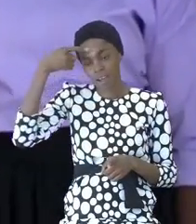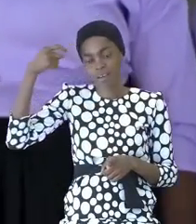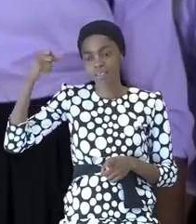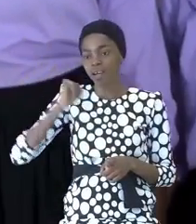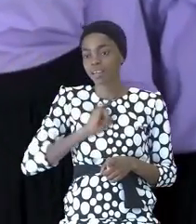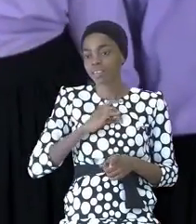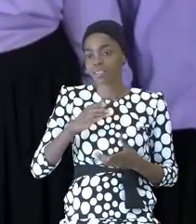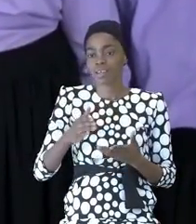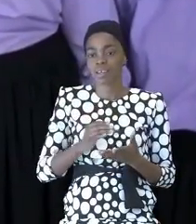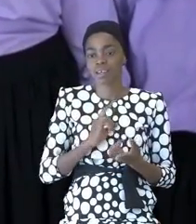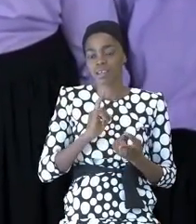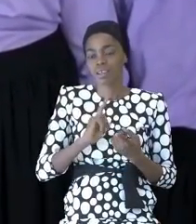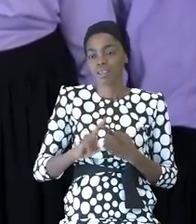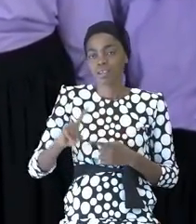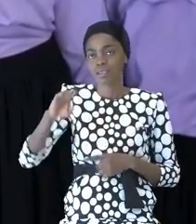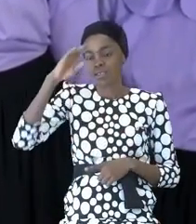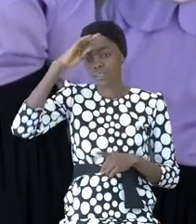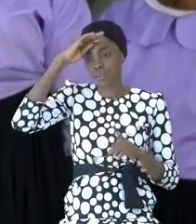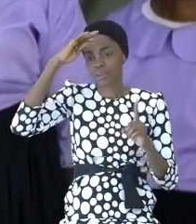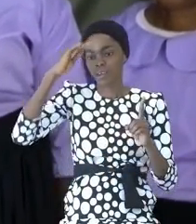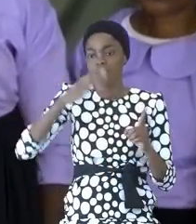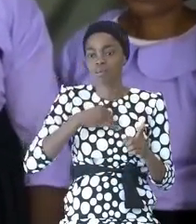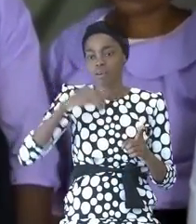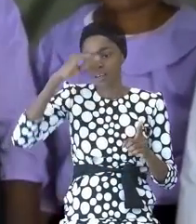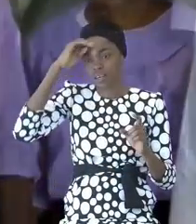yo le canto y me puede